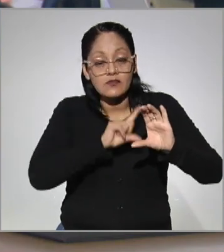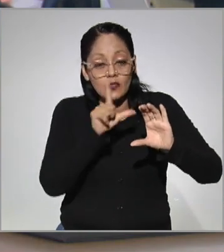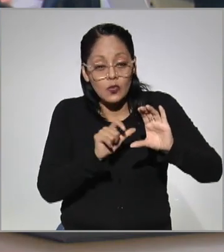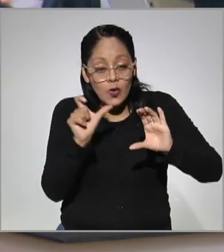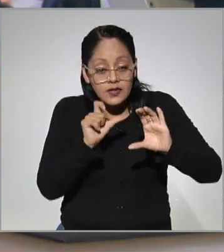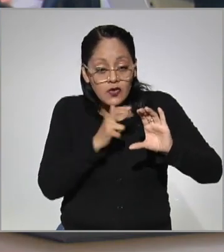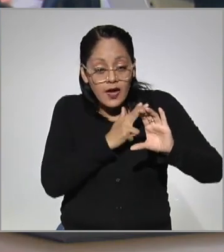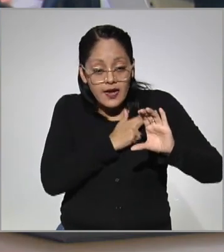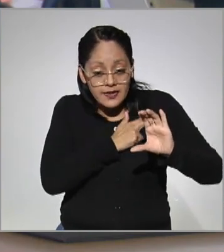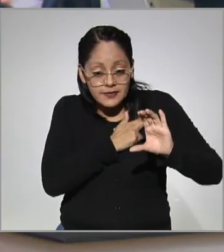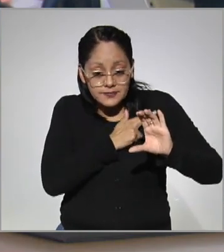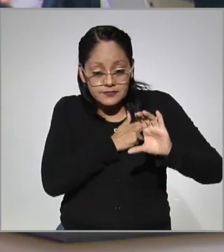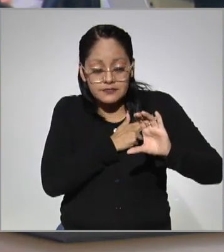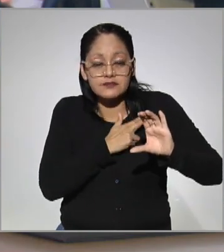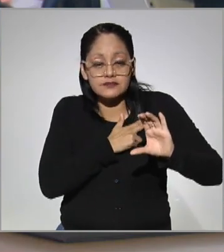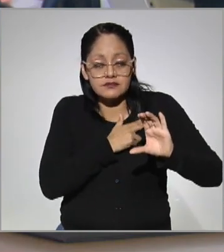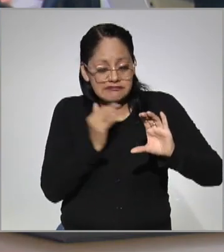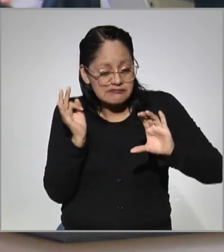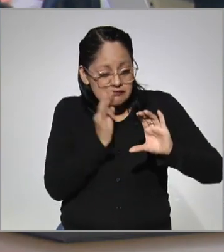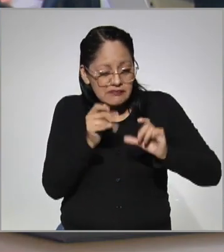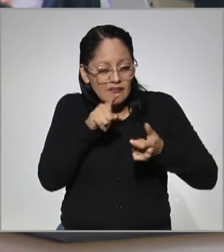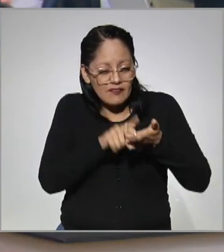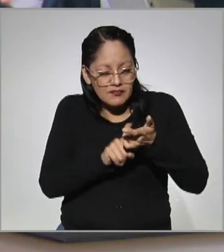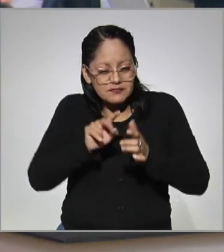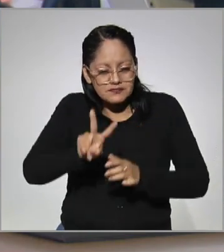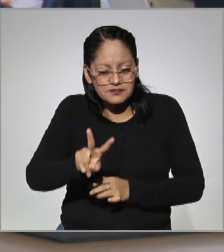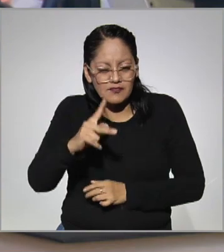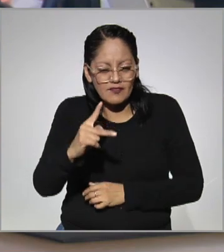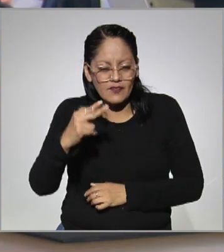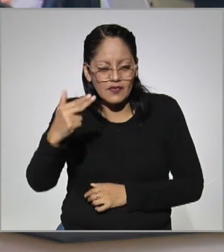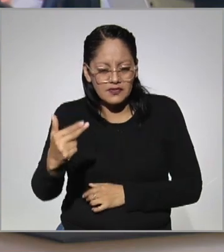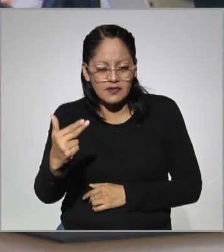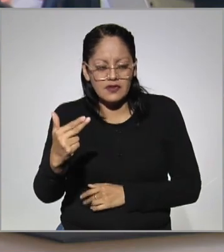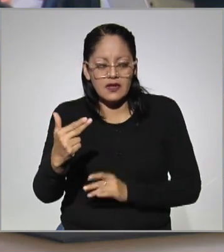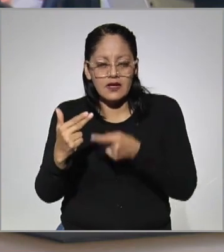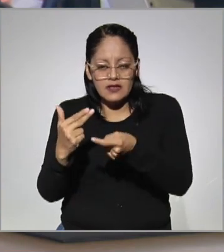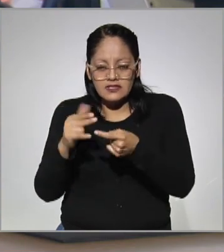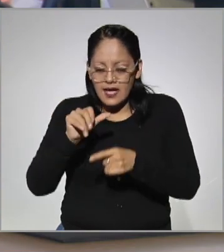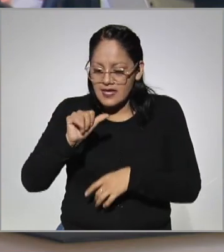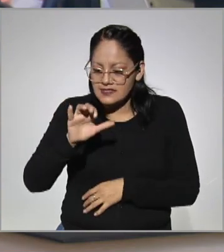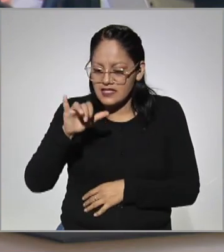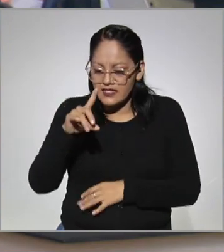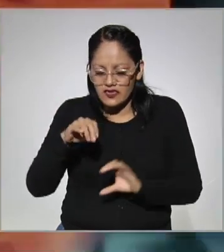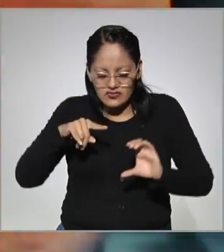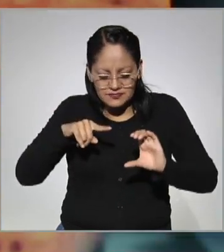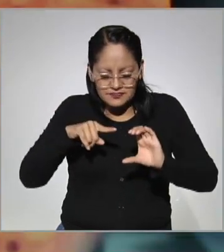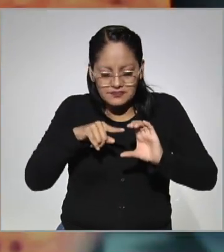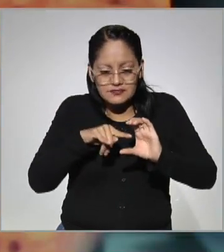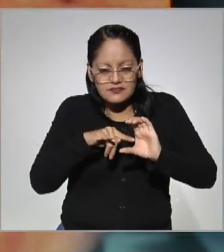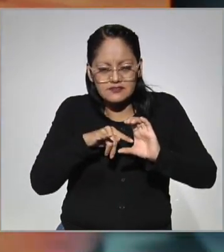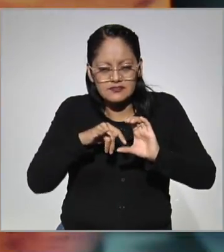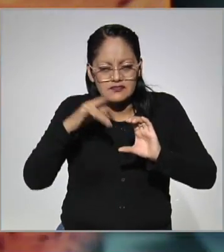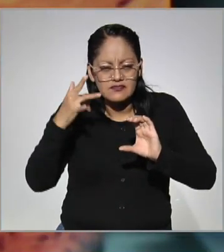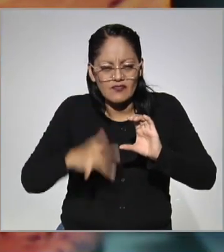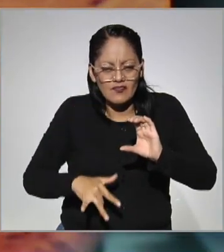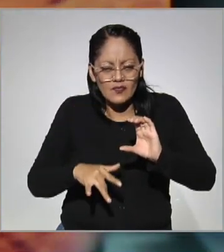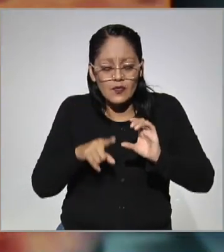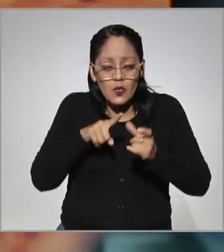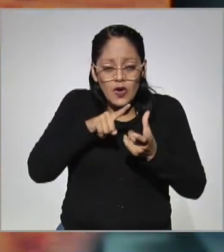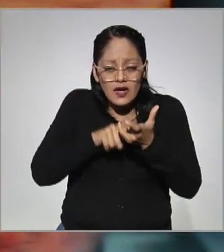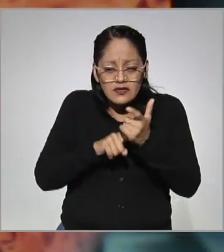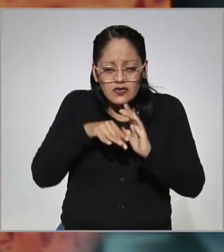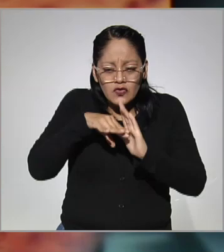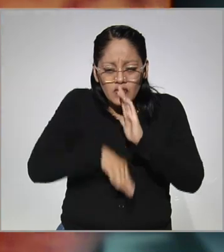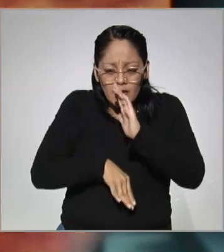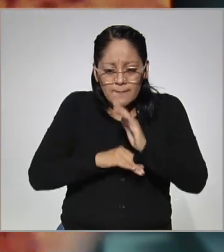hay lesiones sospechosas de virus de papiloma, este ácido acético va a ocasionar una reacción que va a hacer que el cuello se